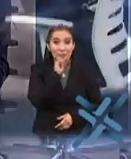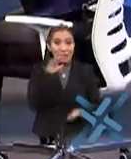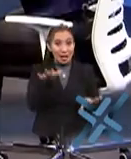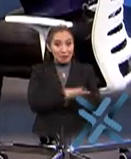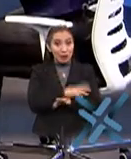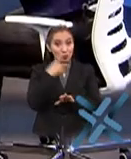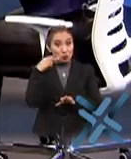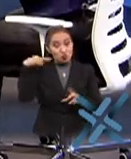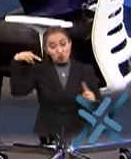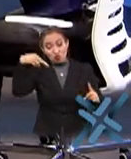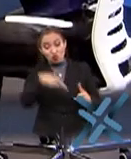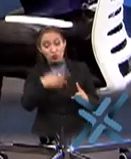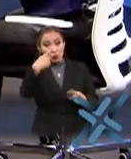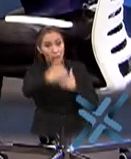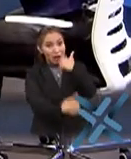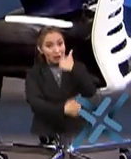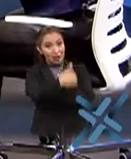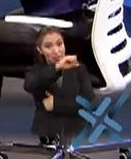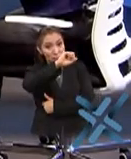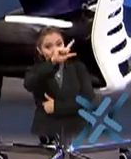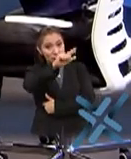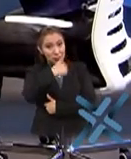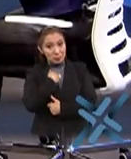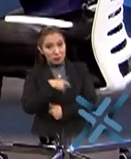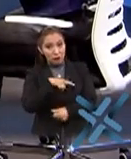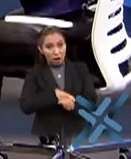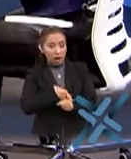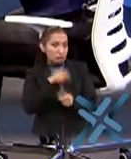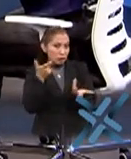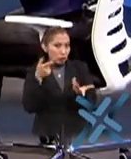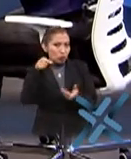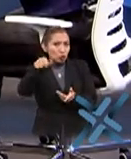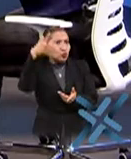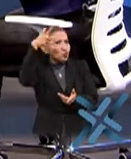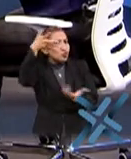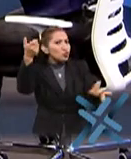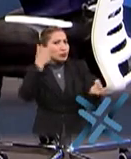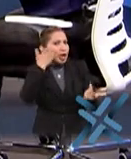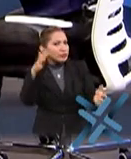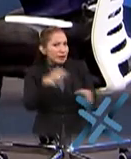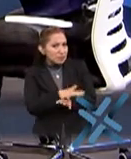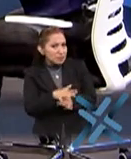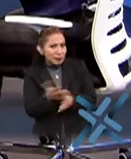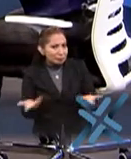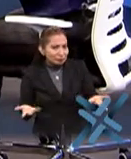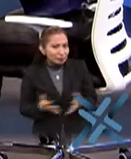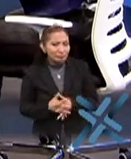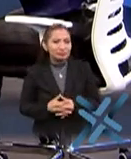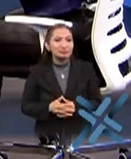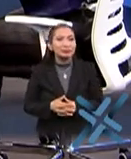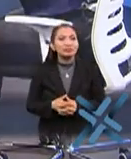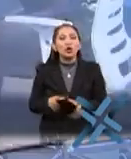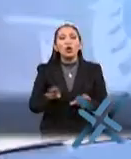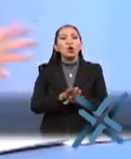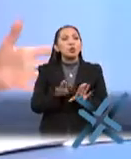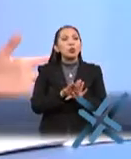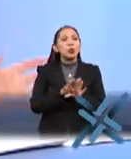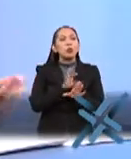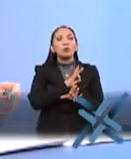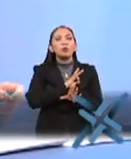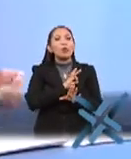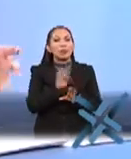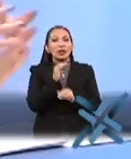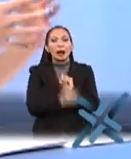tu perspectiva acerca de tu carrera, ¿no? De tu profesión, no solo personalmente, sí, sino de lo que se puede hacer en este ámbito. ¿Cómo se pueden, ya